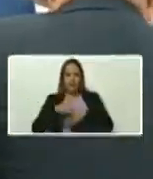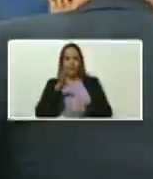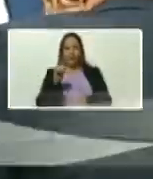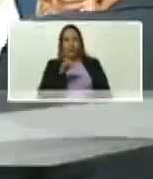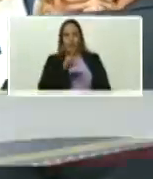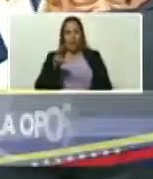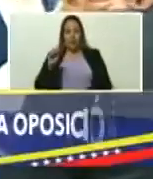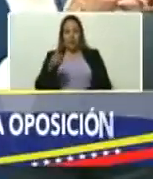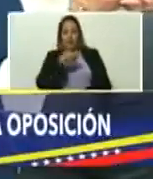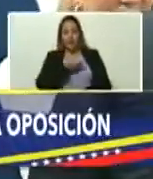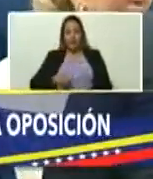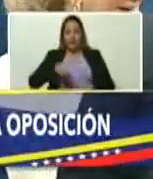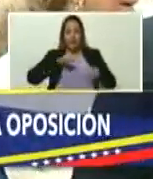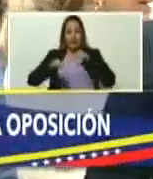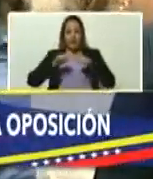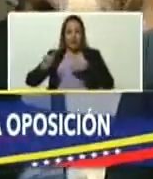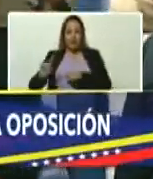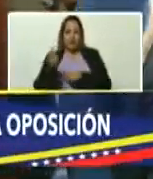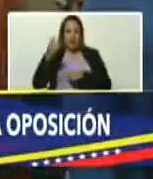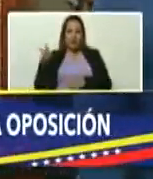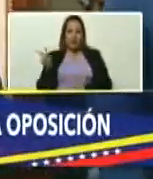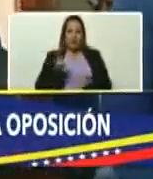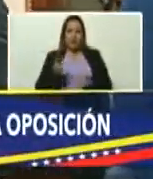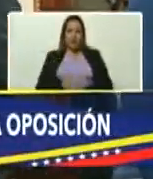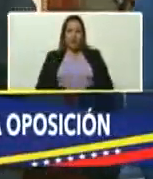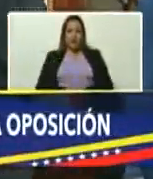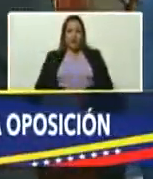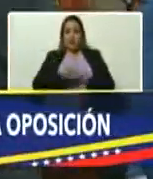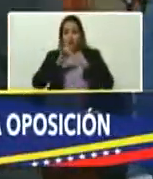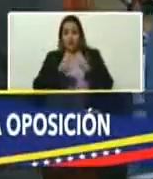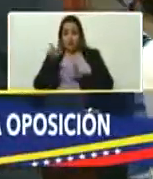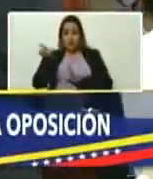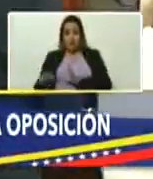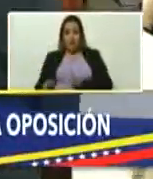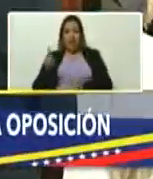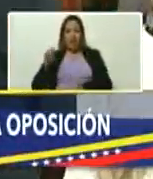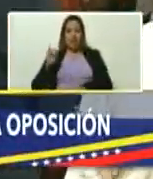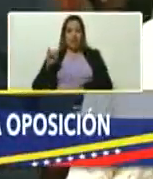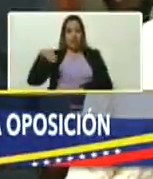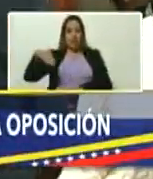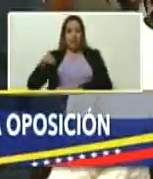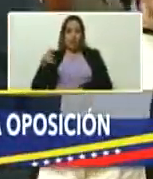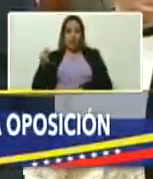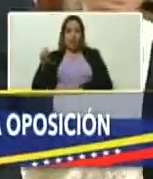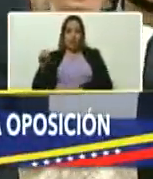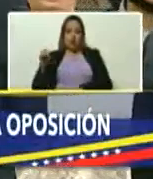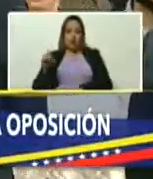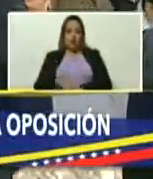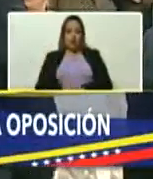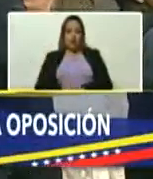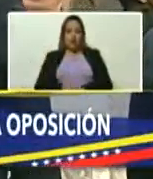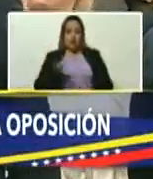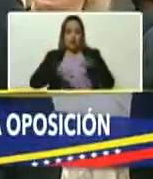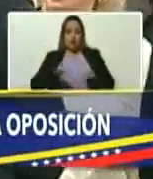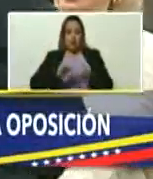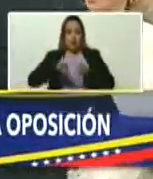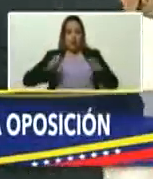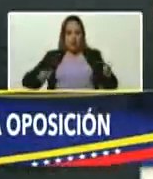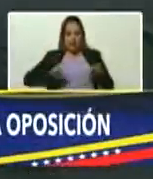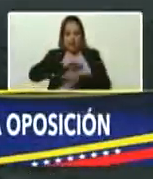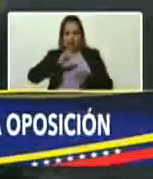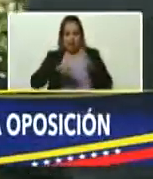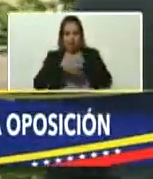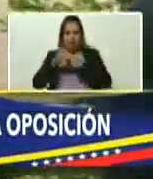presidente del Movimiento Primero Venezuela, Timoteo Zambrano, secretario general de Cambiemos, quien está presente acá. Es